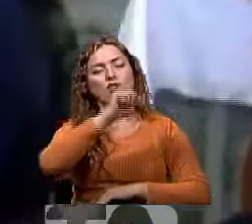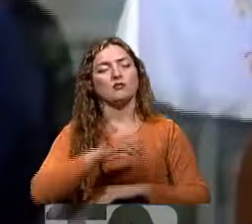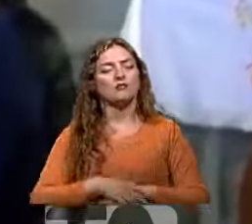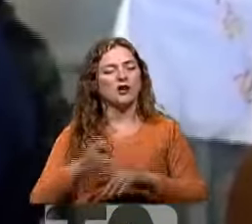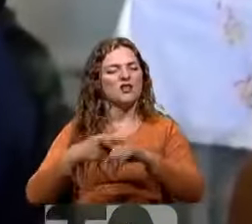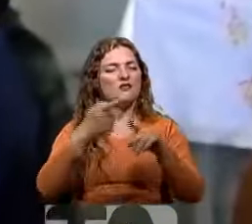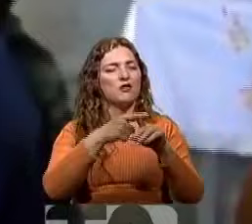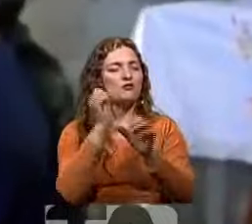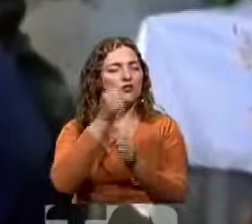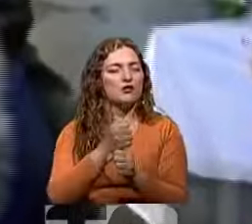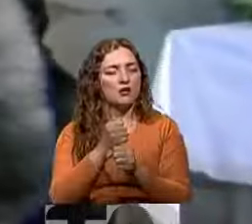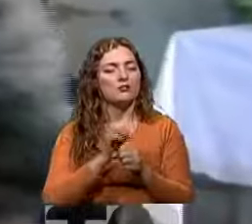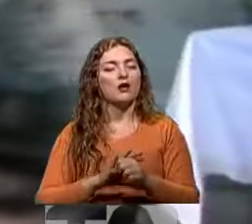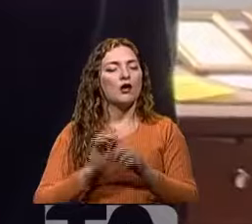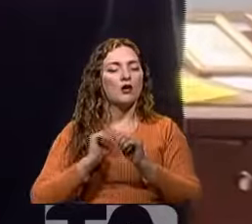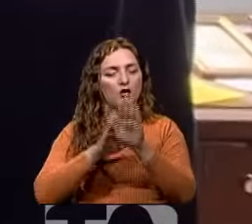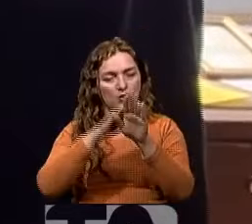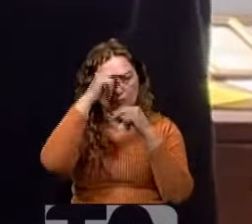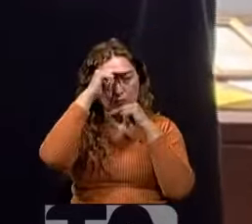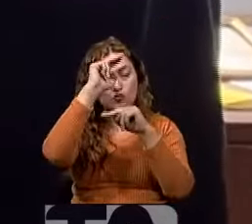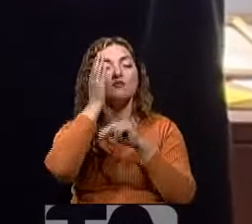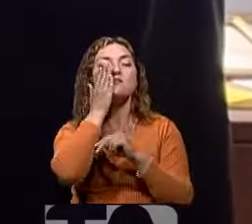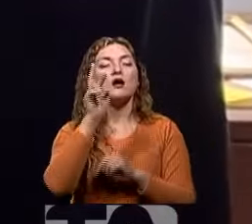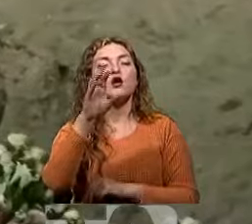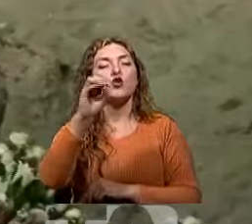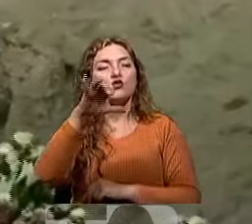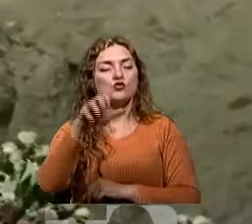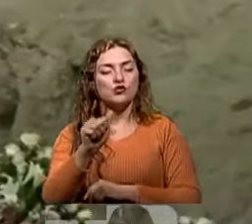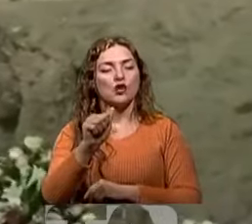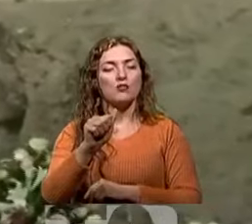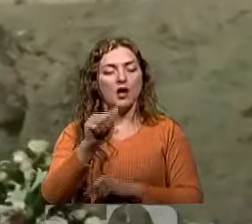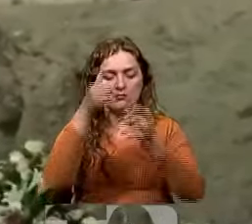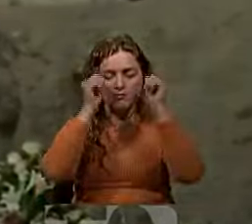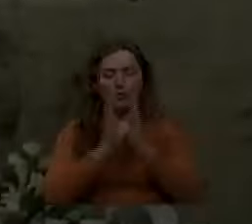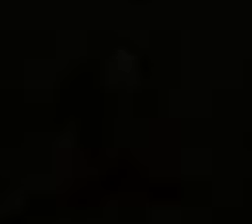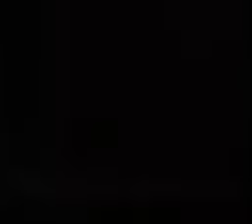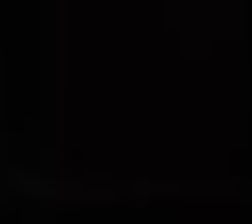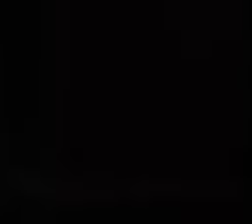Renovación Carismática Católica, en honor a la Madre del Rocío, patrona de Biblián y alcaldesa Pepe.